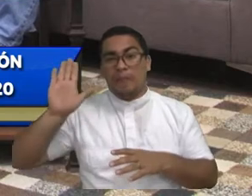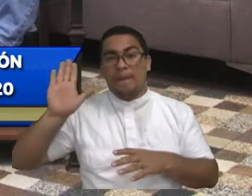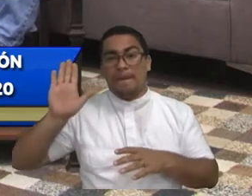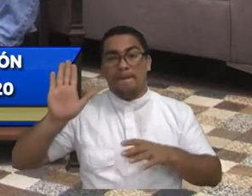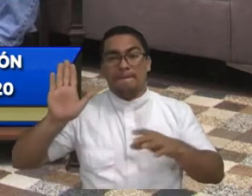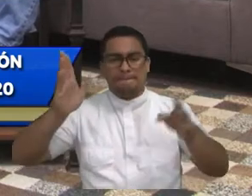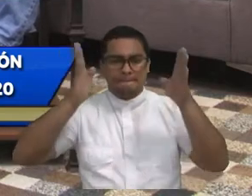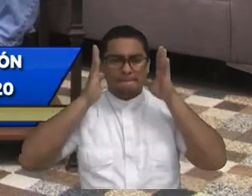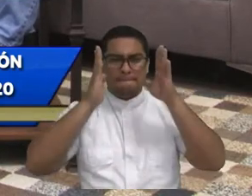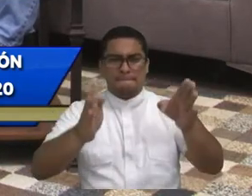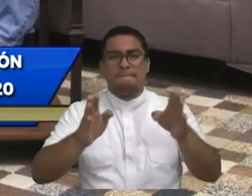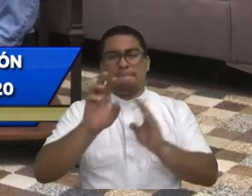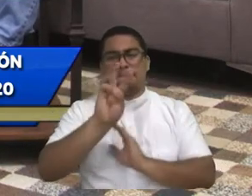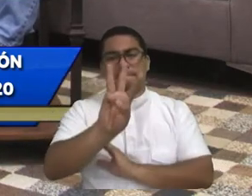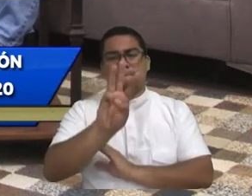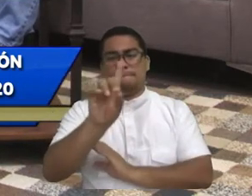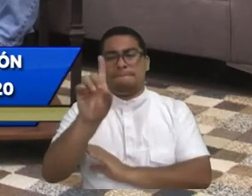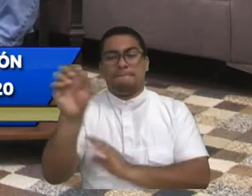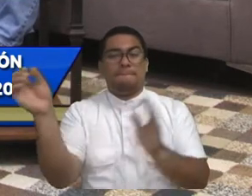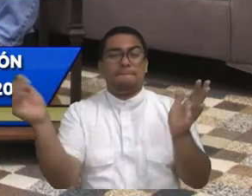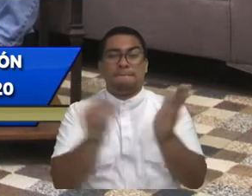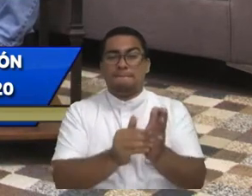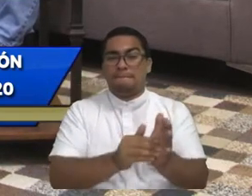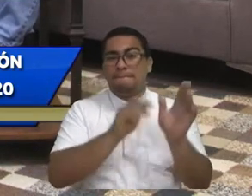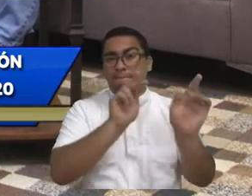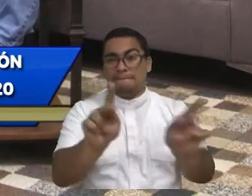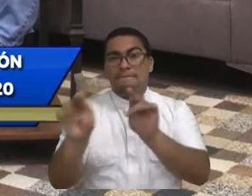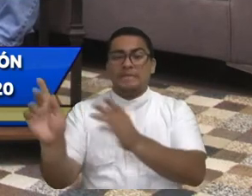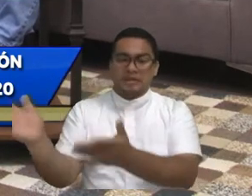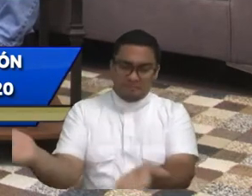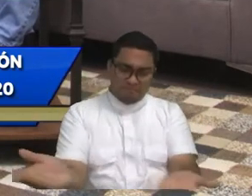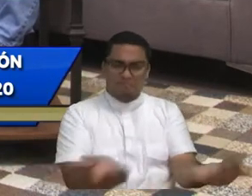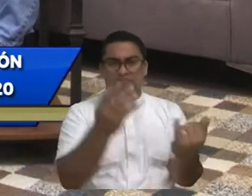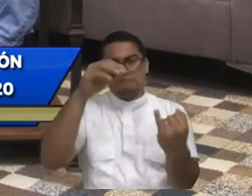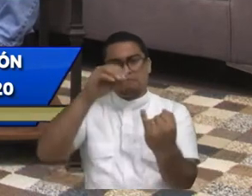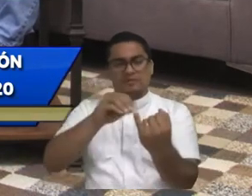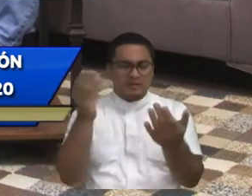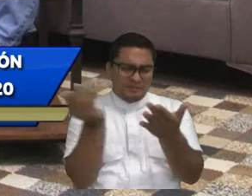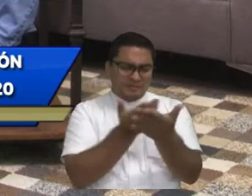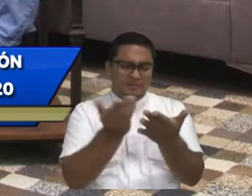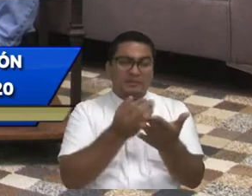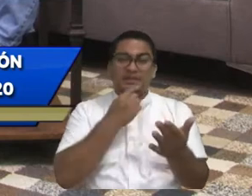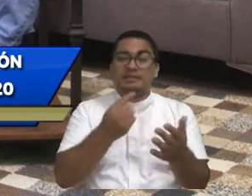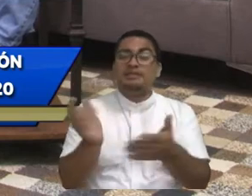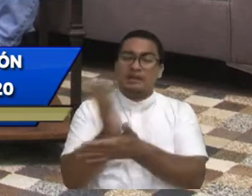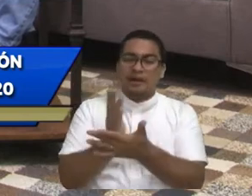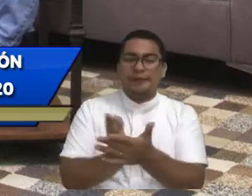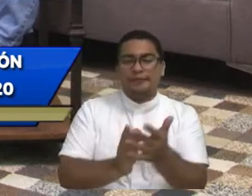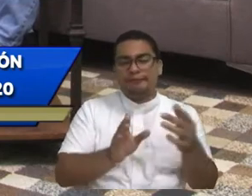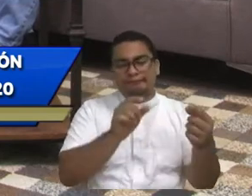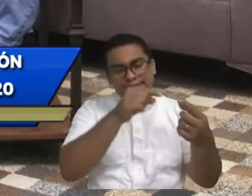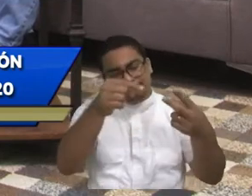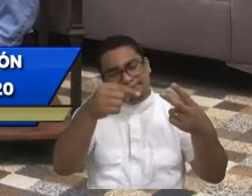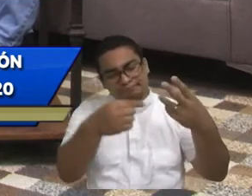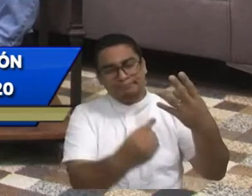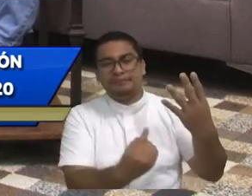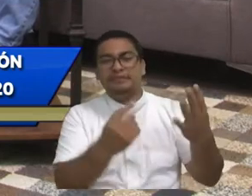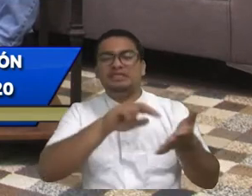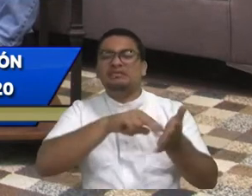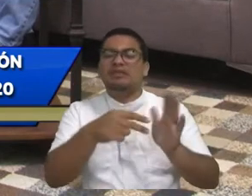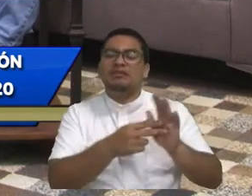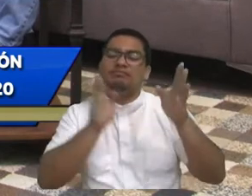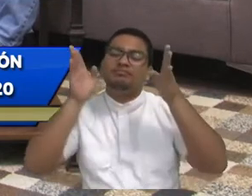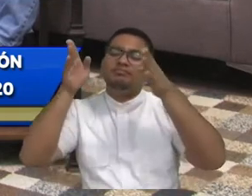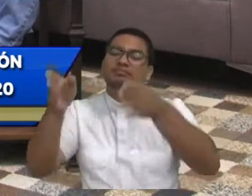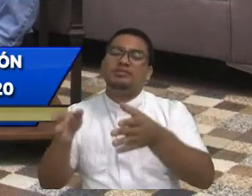310.000 protagonistas hay algunos es verdad que son los que nos dan esa línea de hacia dónde debe ir la